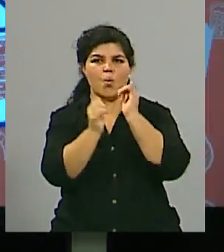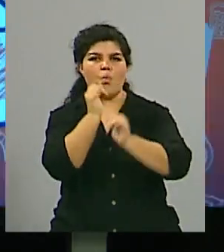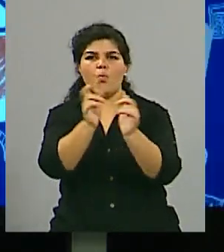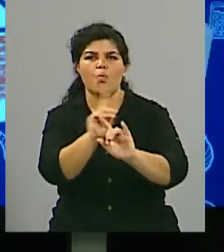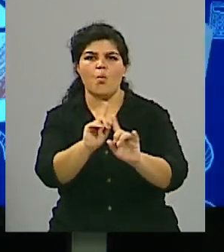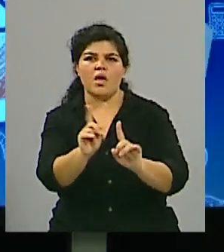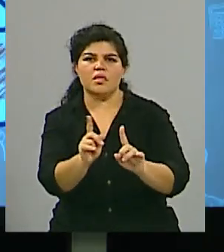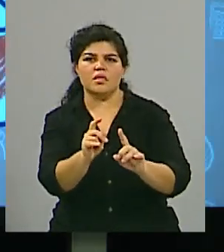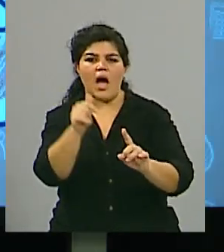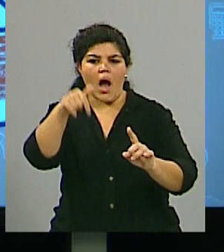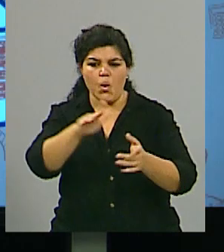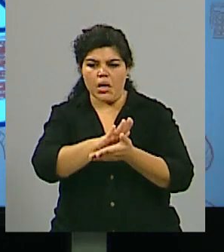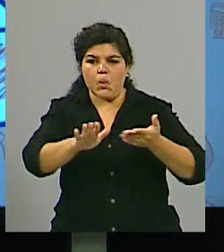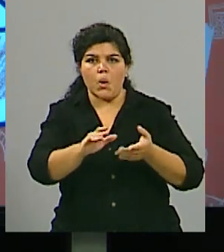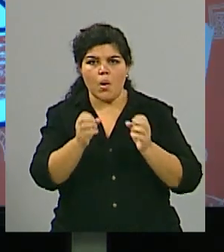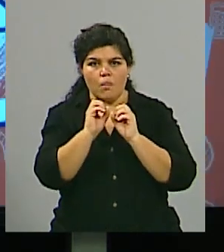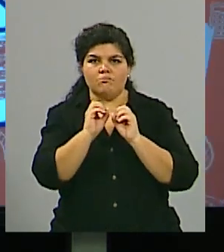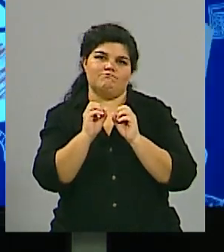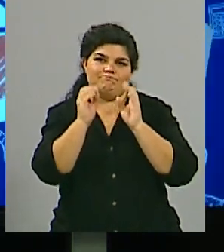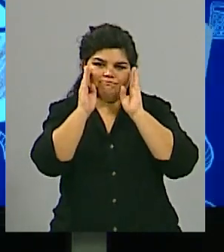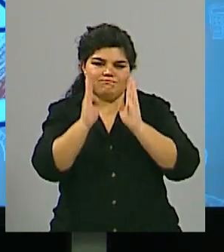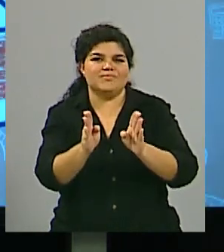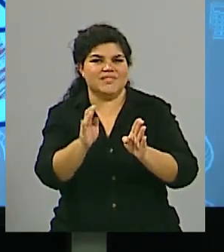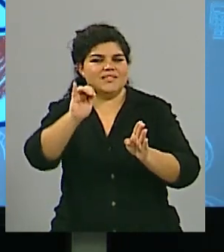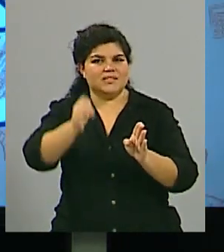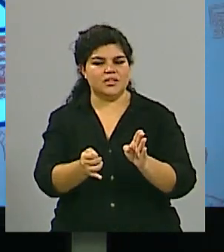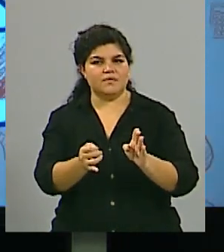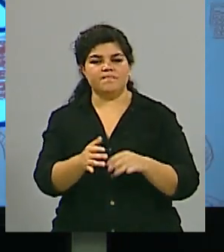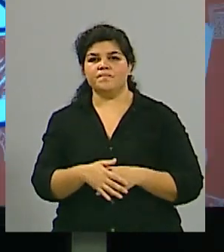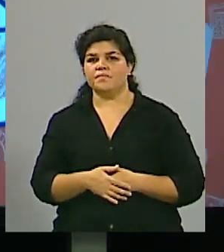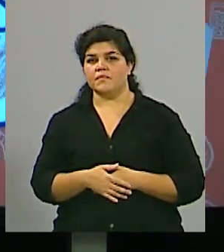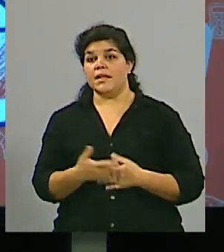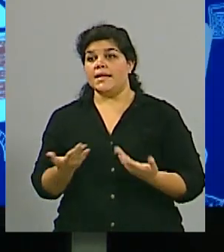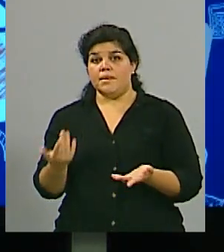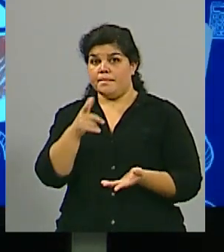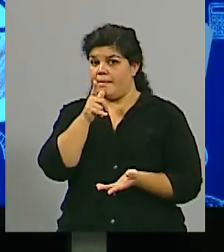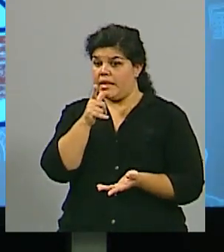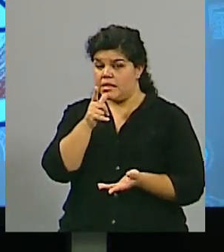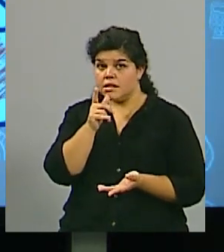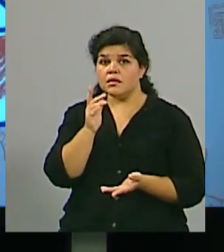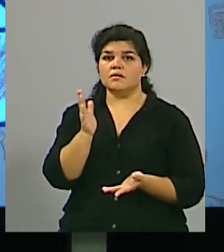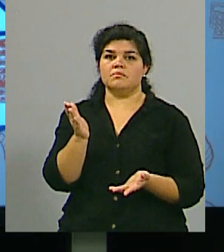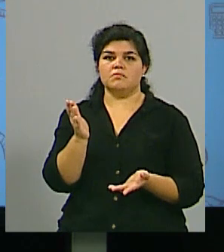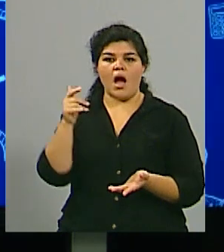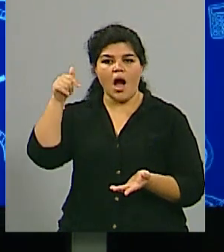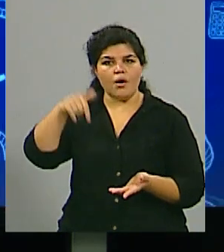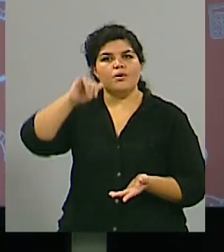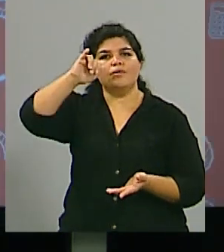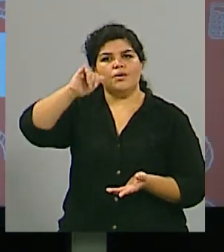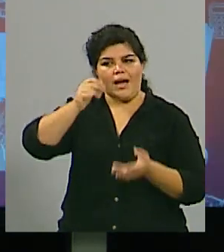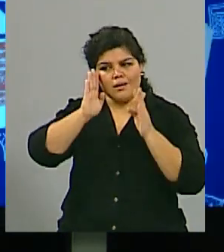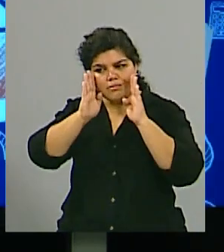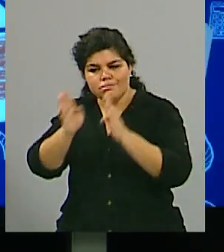organismos? Yo creo particularmente por el foco donde se lo pone, ¿no? Yo creo que ahora actualmente el foco está puesto en el hecho de que